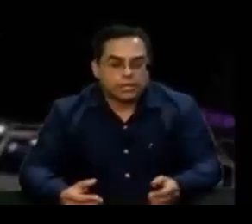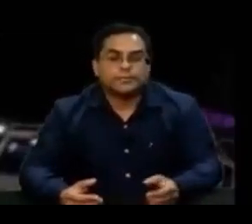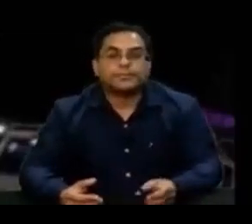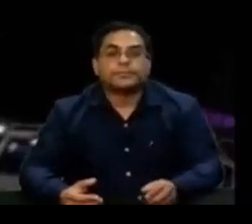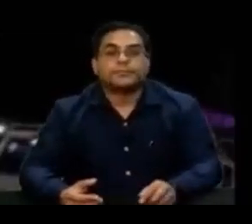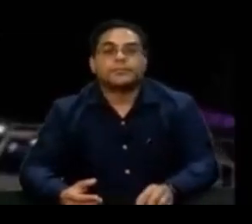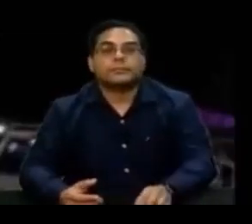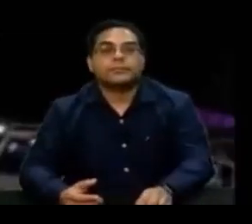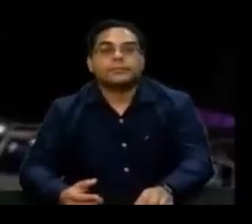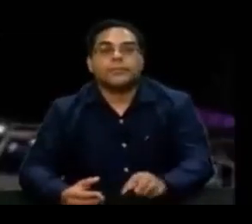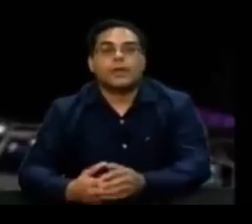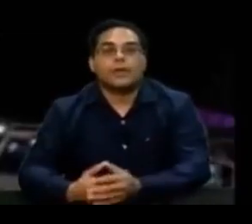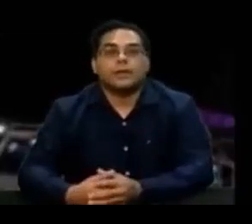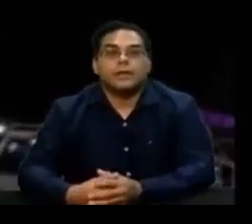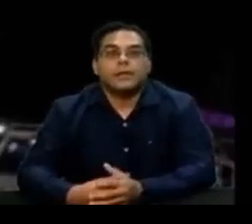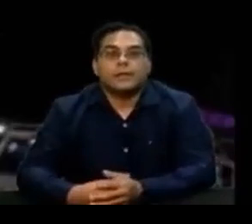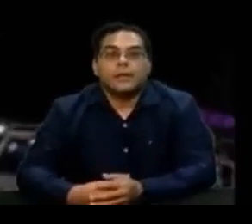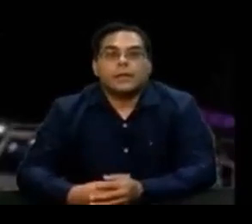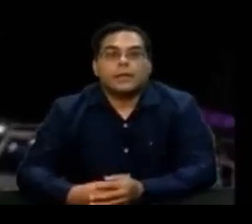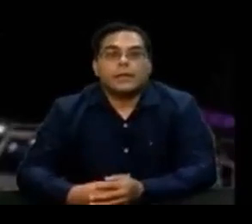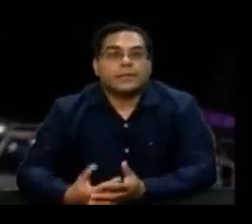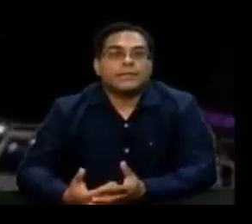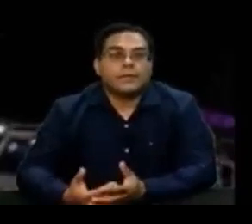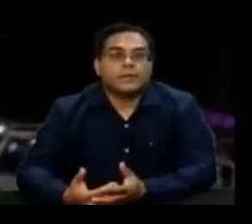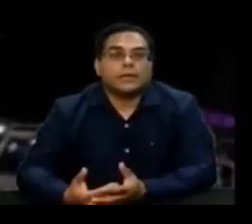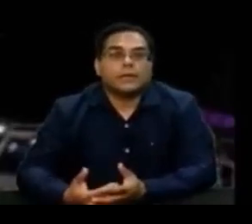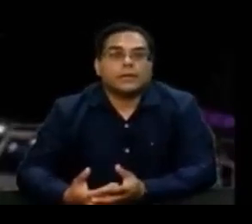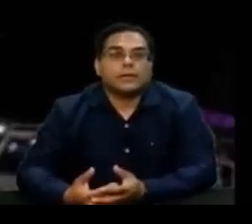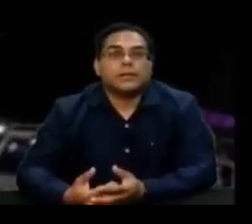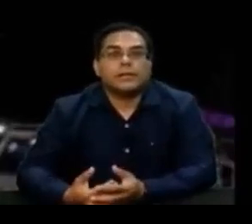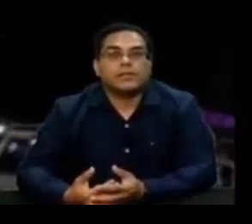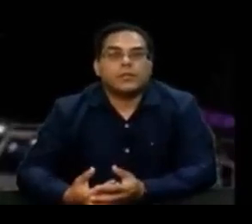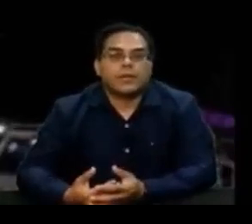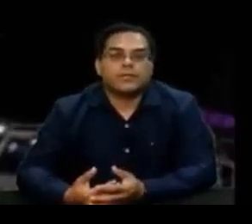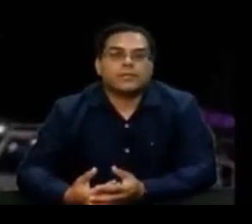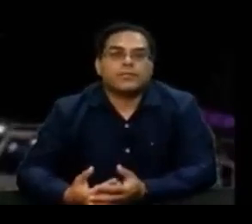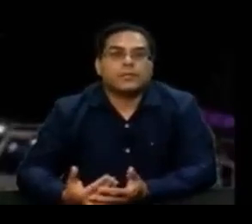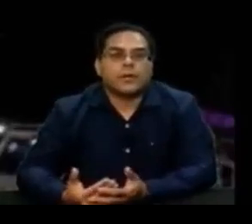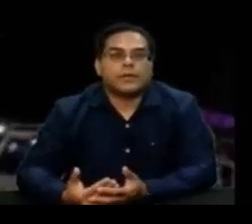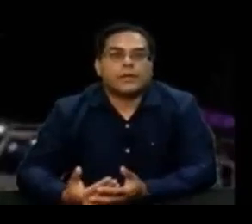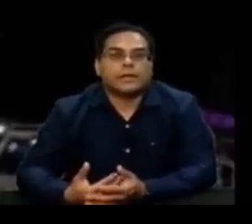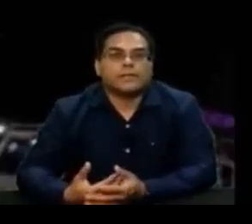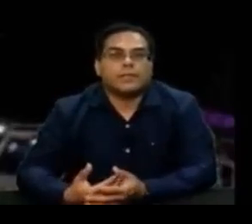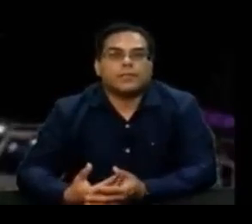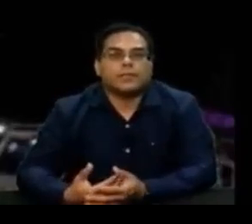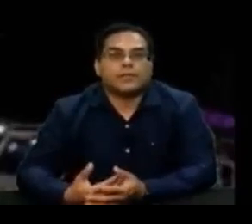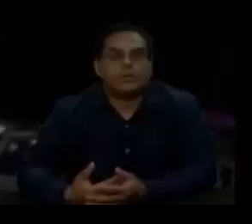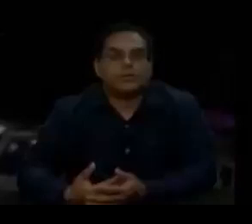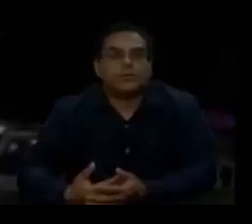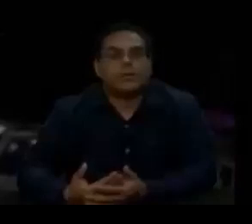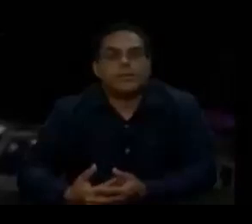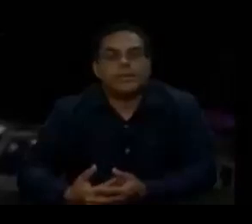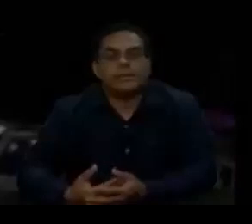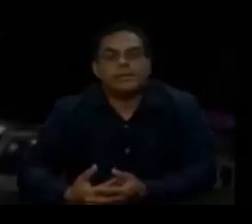cruzada. Ahora, en la parte inferior del tercio medio, es decir, por debajo de la nariz, pueden producir una